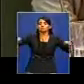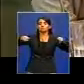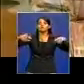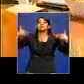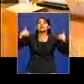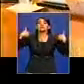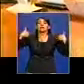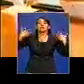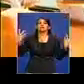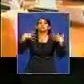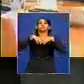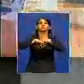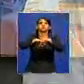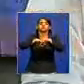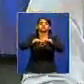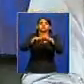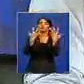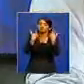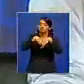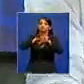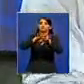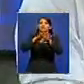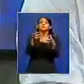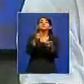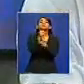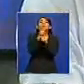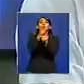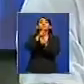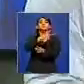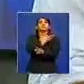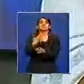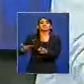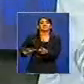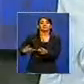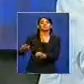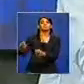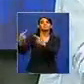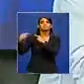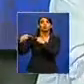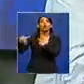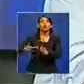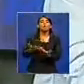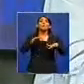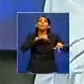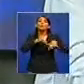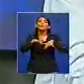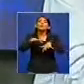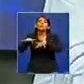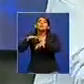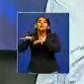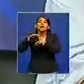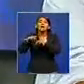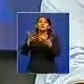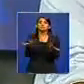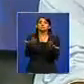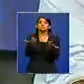que tienen que articularse. Por eso le encargo a la Vicepresidencia de la República de coordinar de alguna manera, ¿no? La coordinación